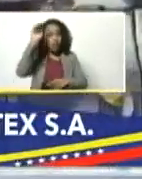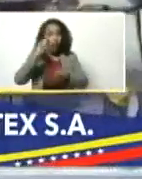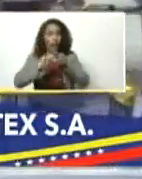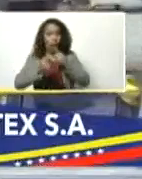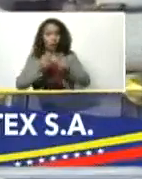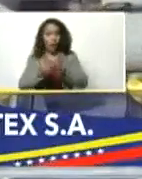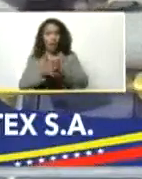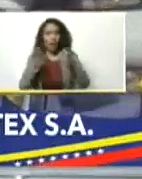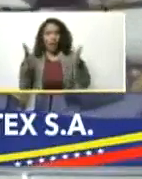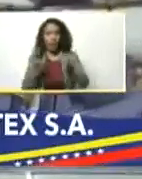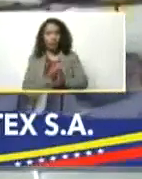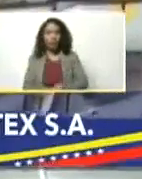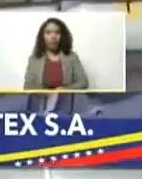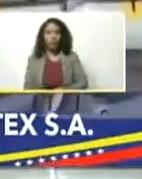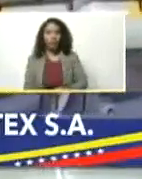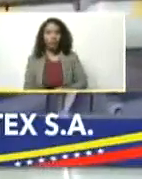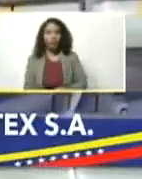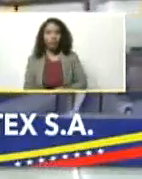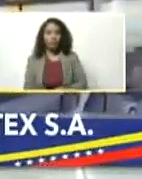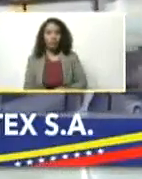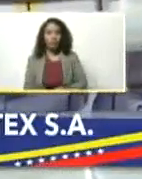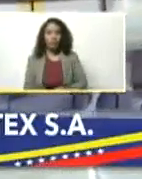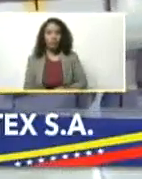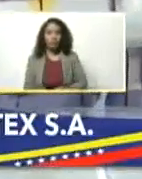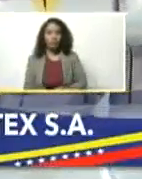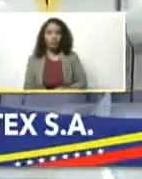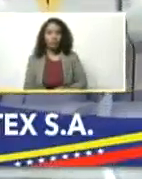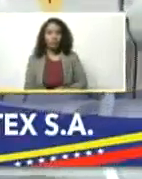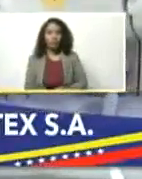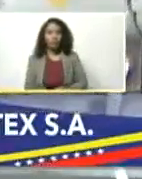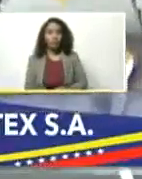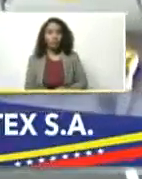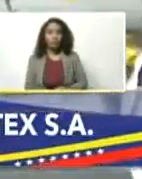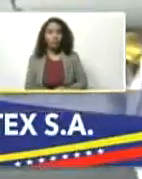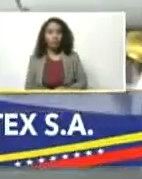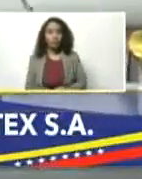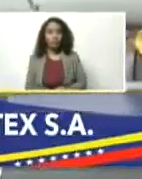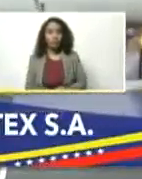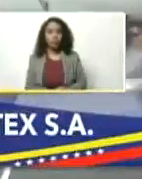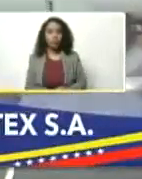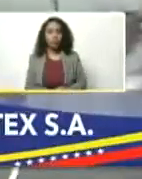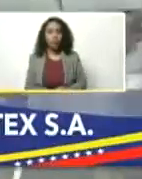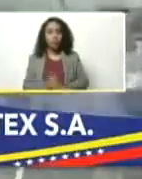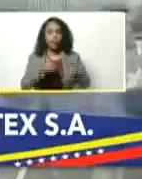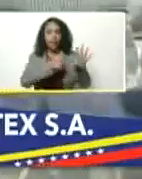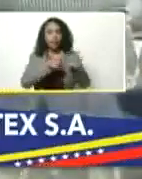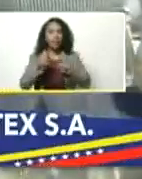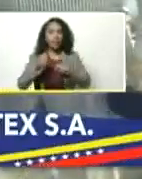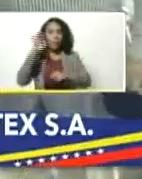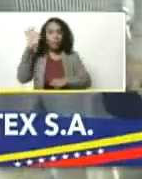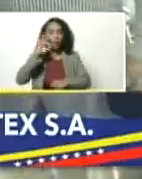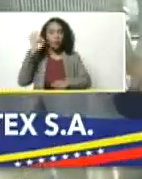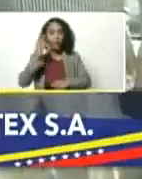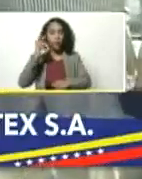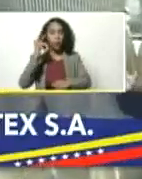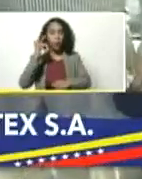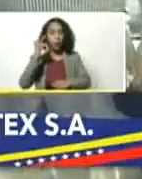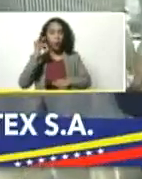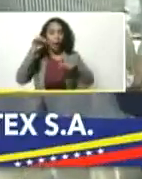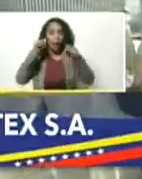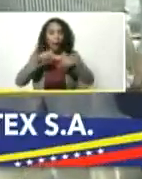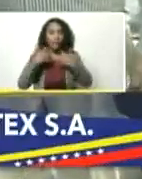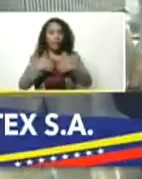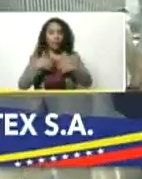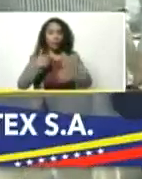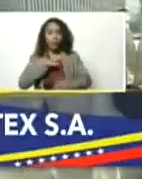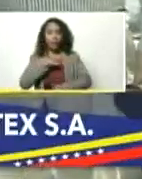señor presidente. El 60% de lo que fabricamos lo exportamos. Y el 60% de lo que se fabrica aquí en nuestra